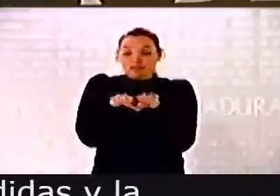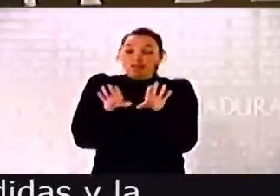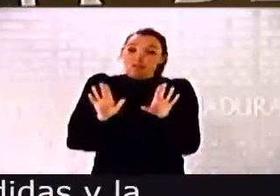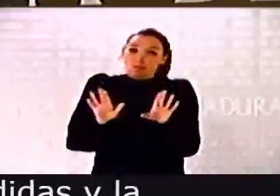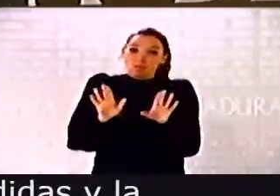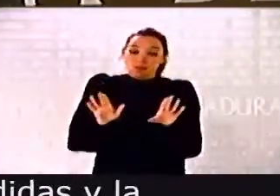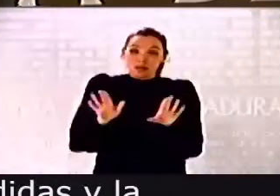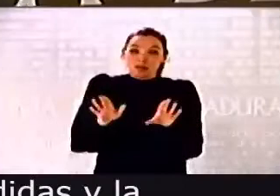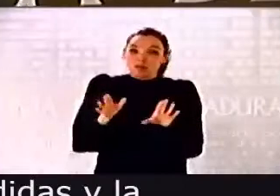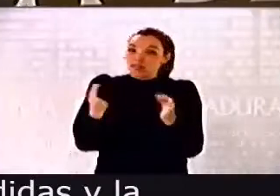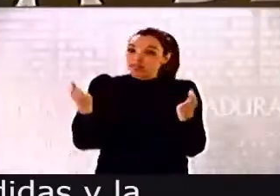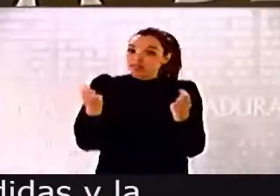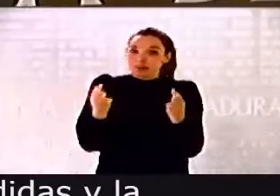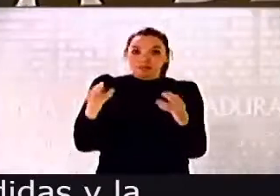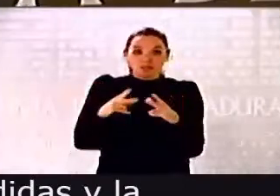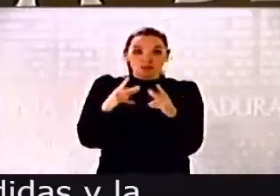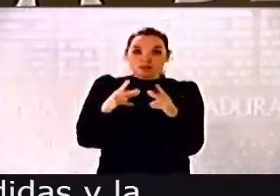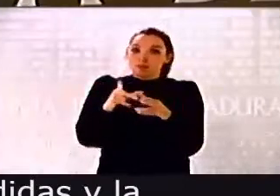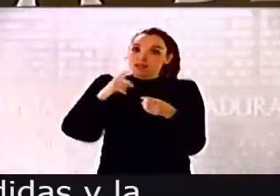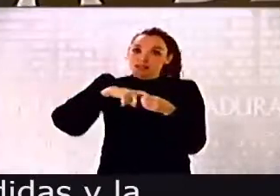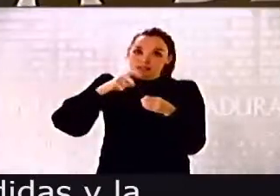la participación de la ciudadanía.